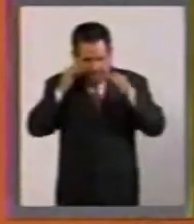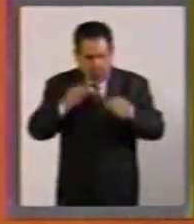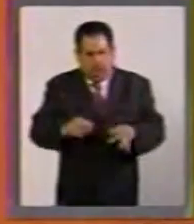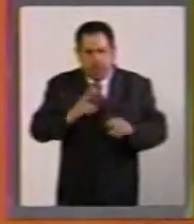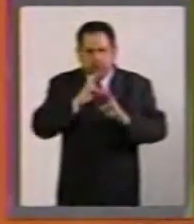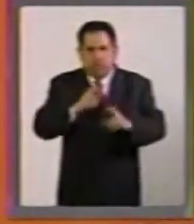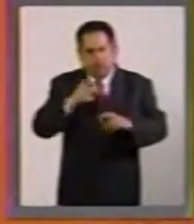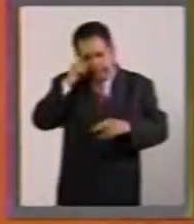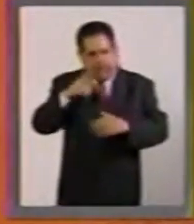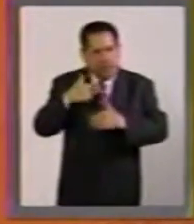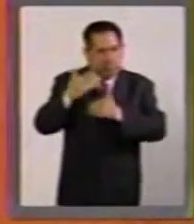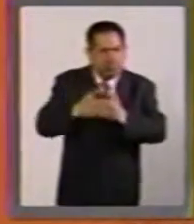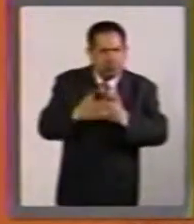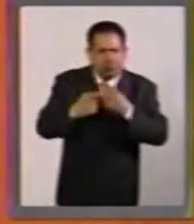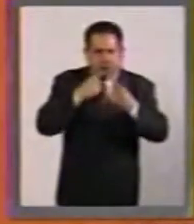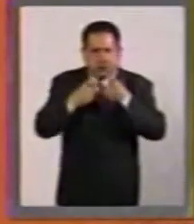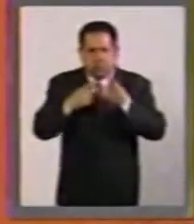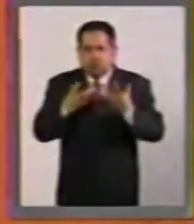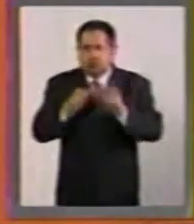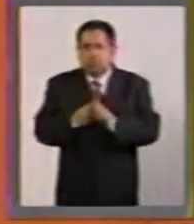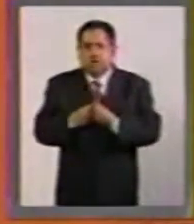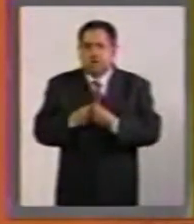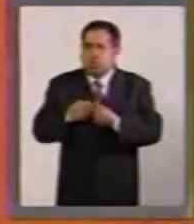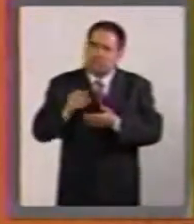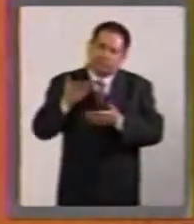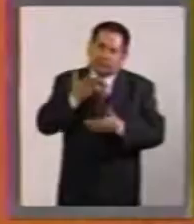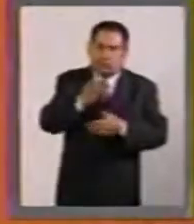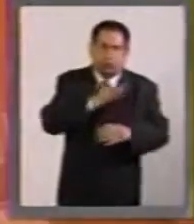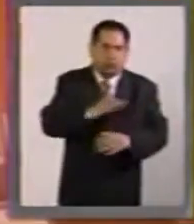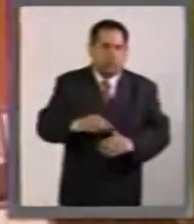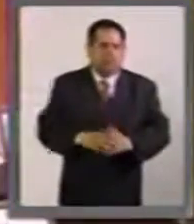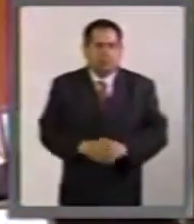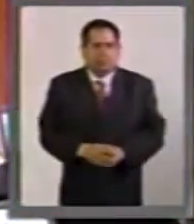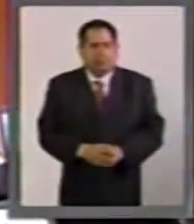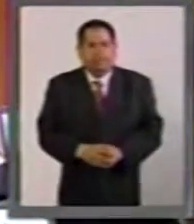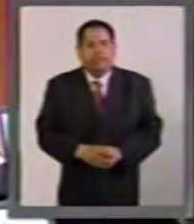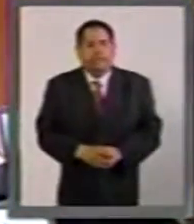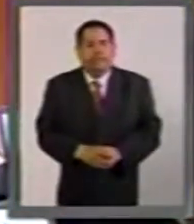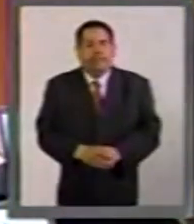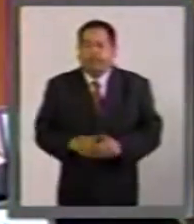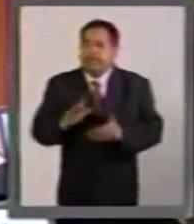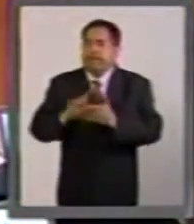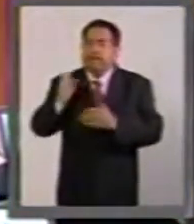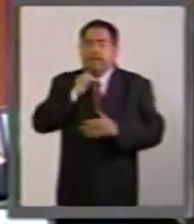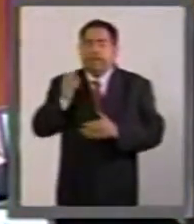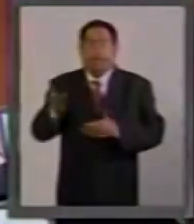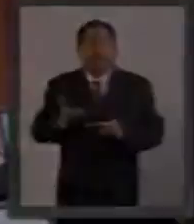podemos alcanzar un exhorto posible. Gracias. Gracias, senador Barbosa. Tiene